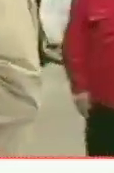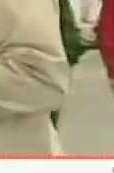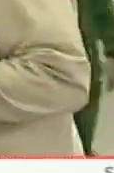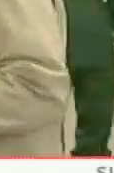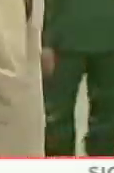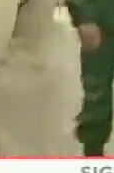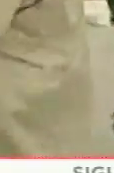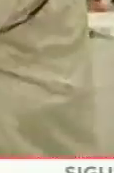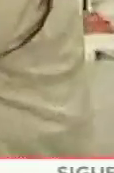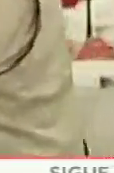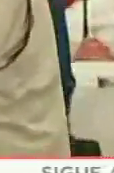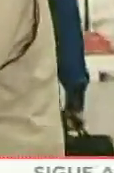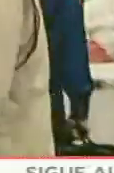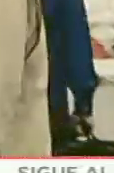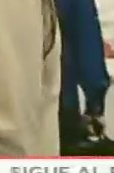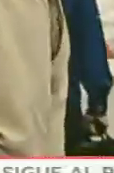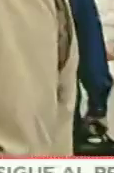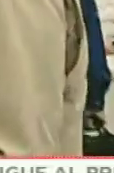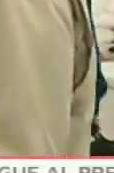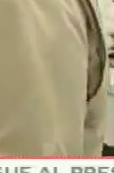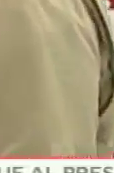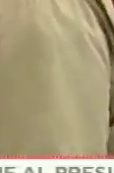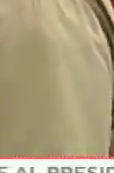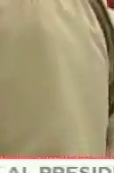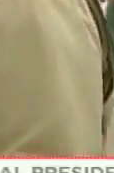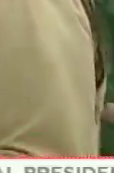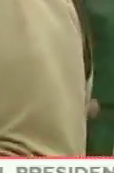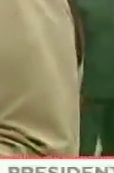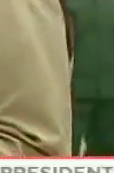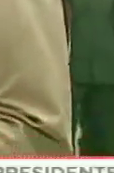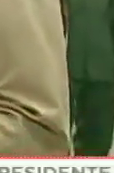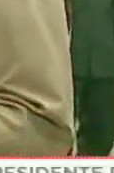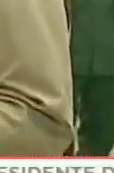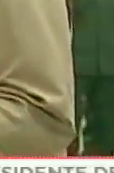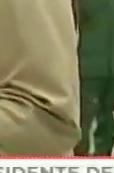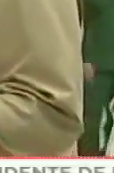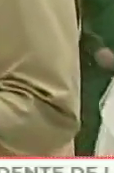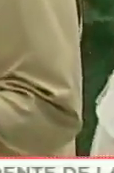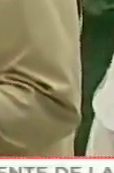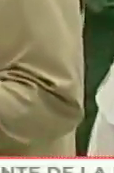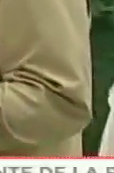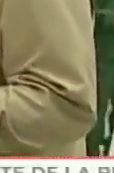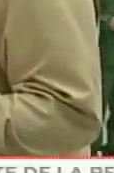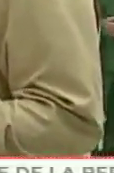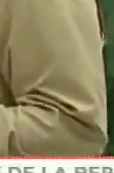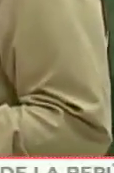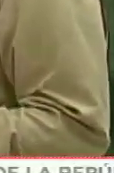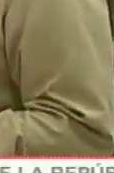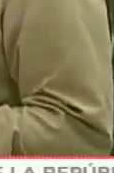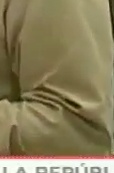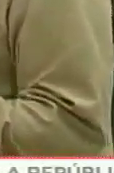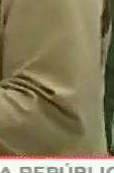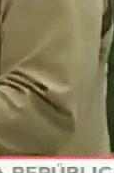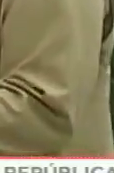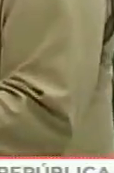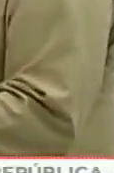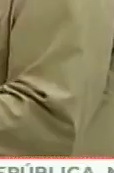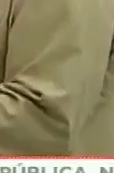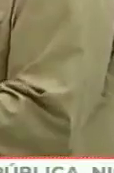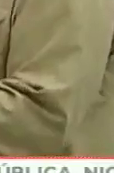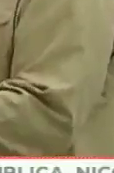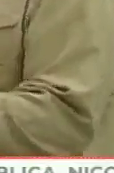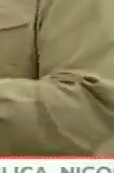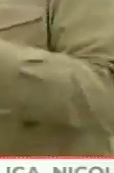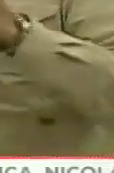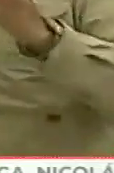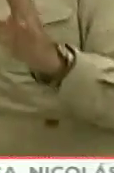sustentable del país. También veíamos la presencia de la primera combatiente Cilia Flores, quien también está acompañando al